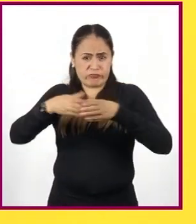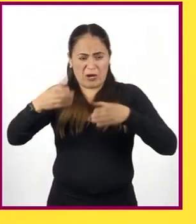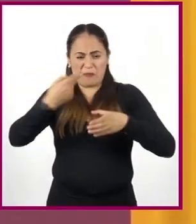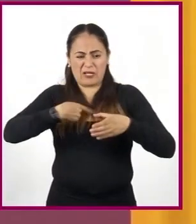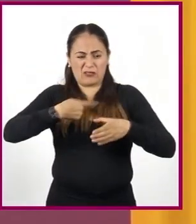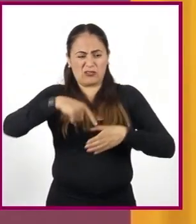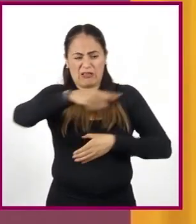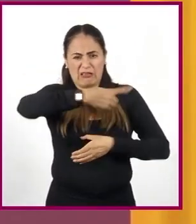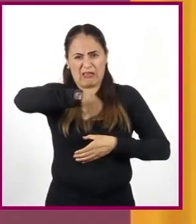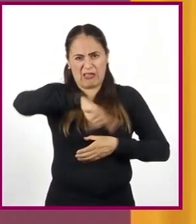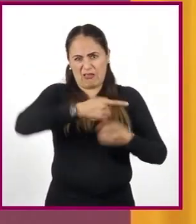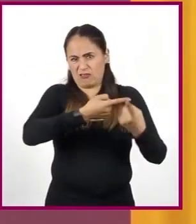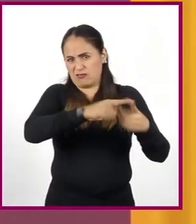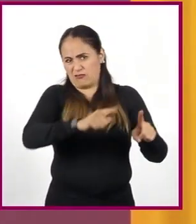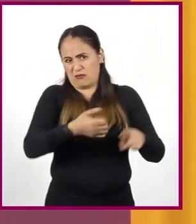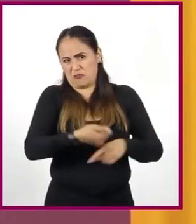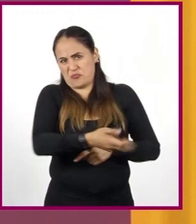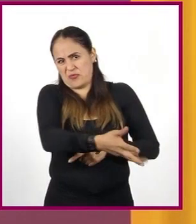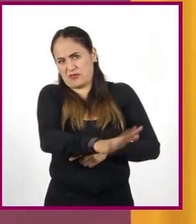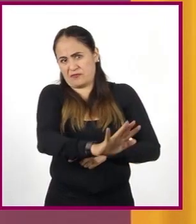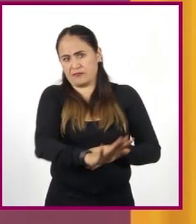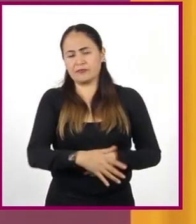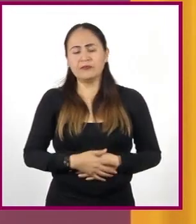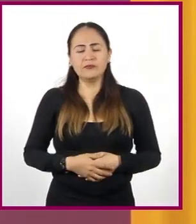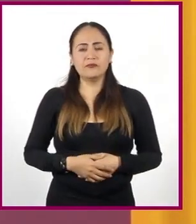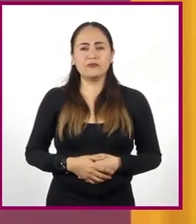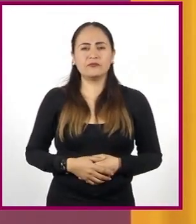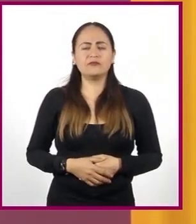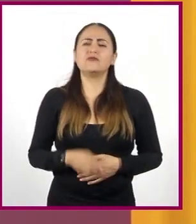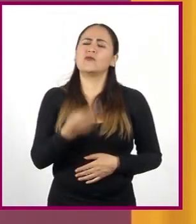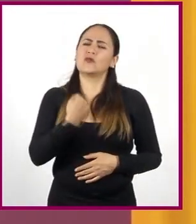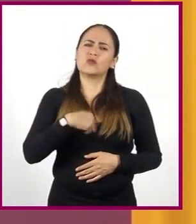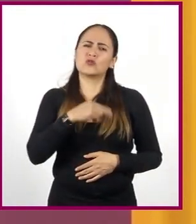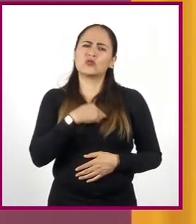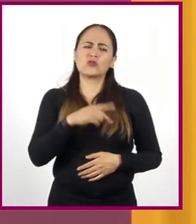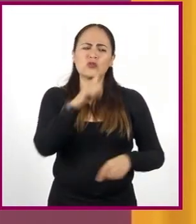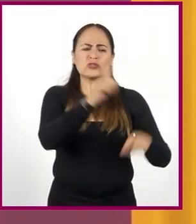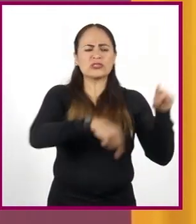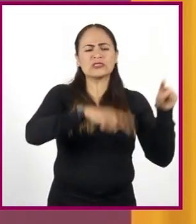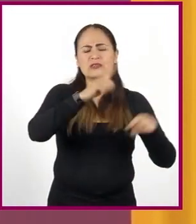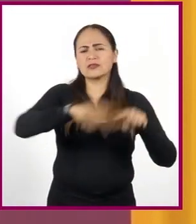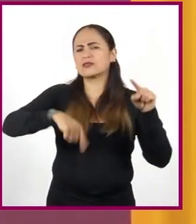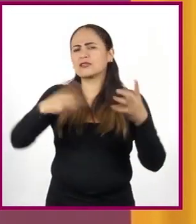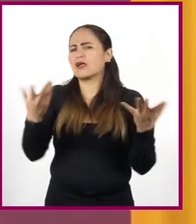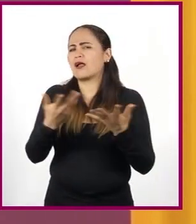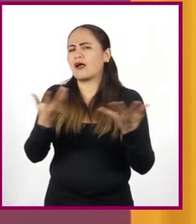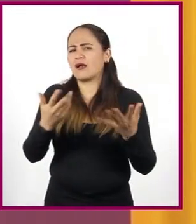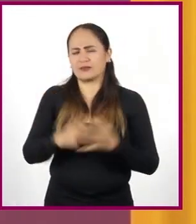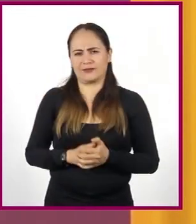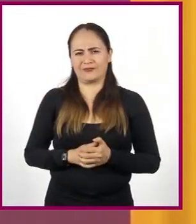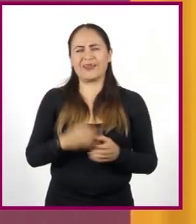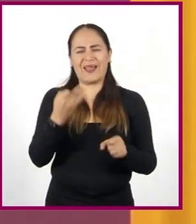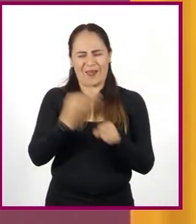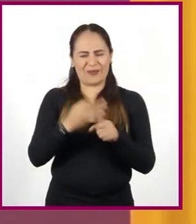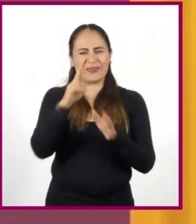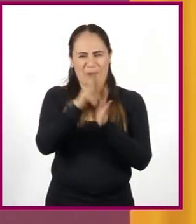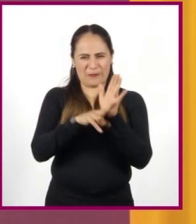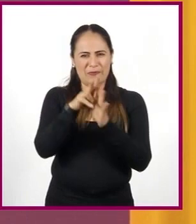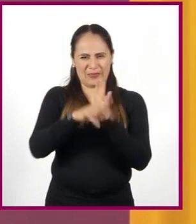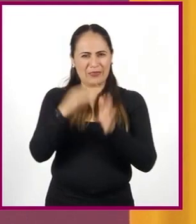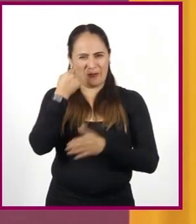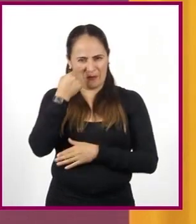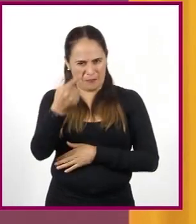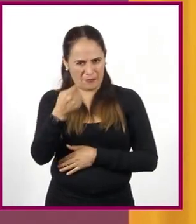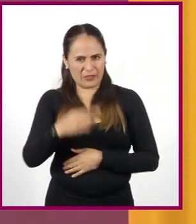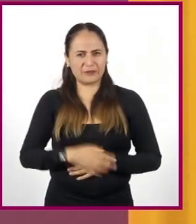personas. ¿Qué podemos hacer para contrarrestar estas situaciones? Les invito a ver y escuchar el siguiente